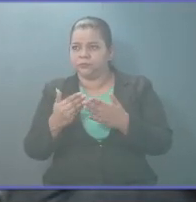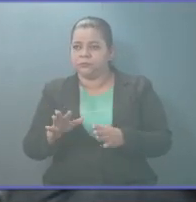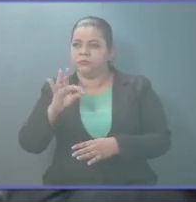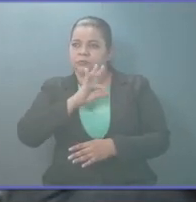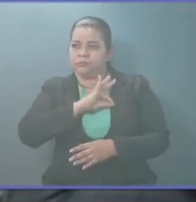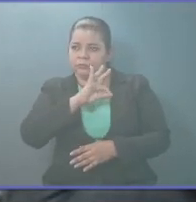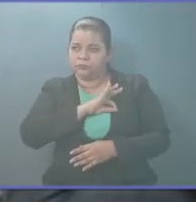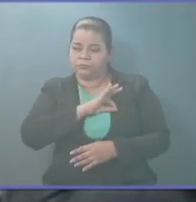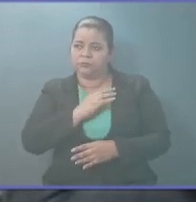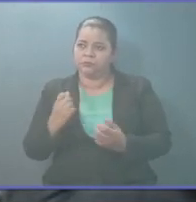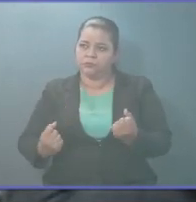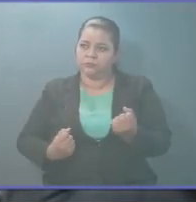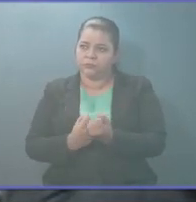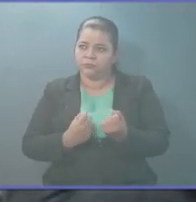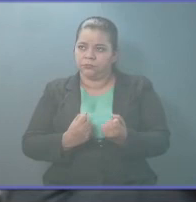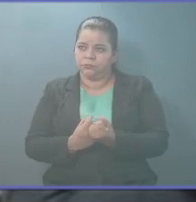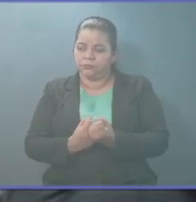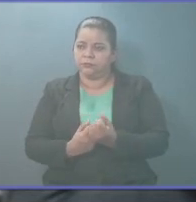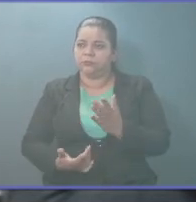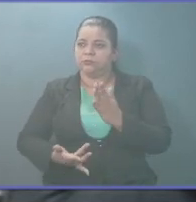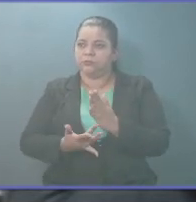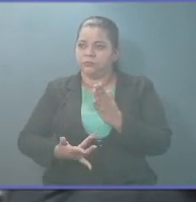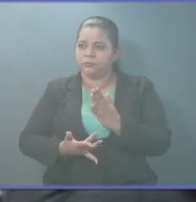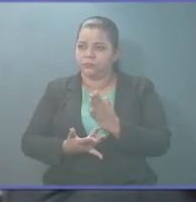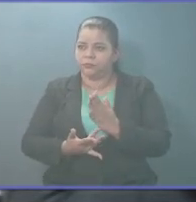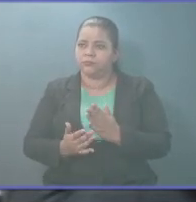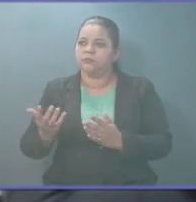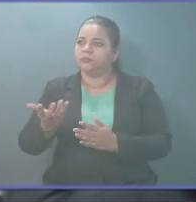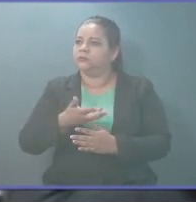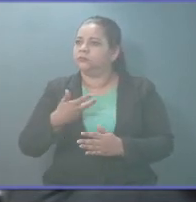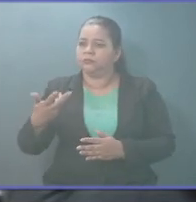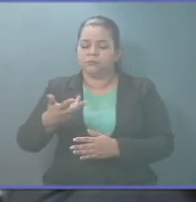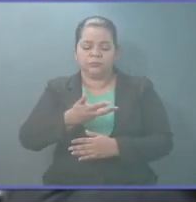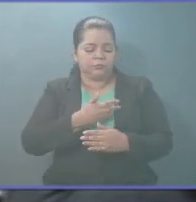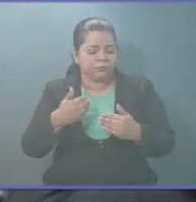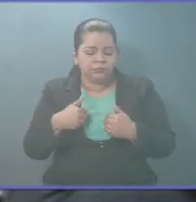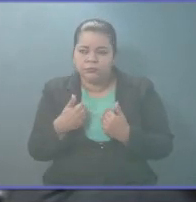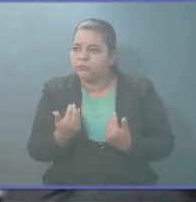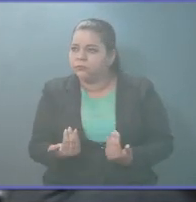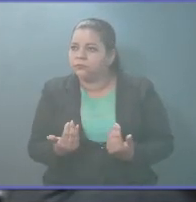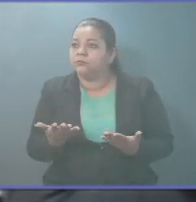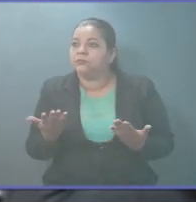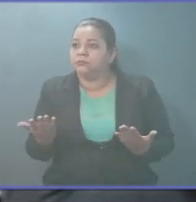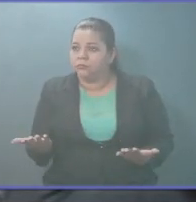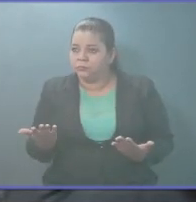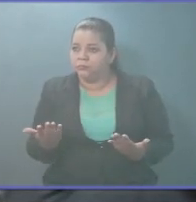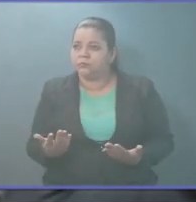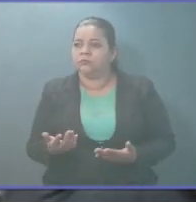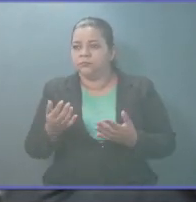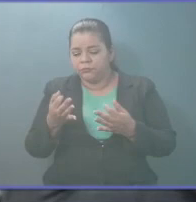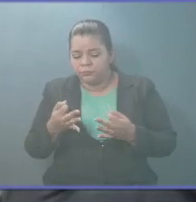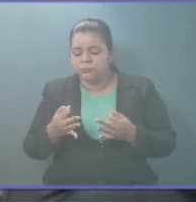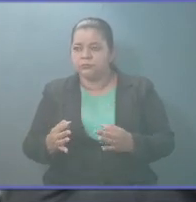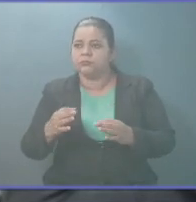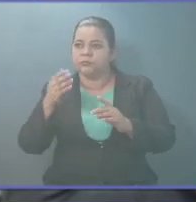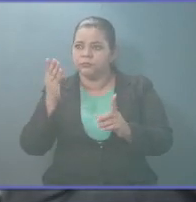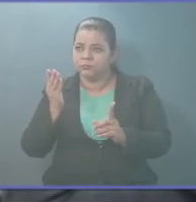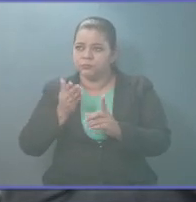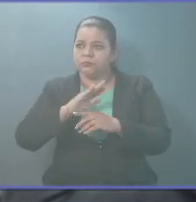ayudas técnicas que nosotros ahorita no tenemos, porque habría una relación directa y